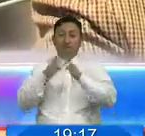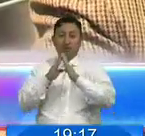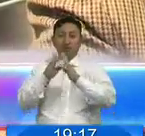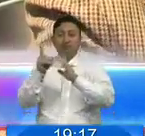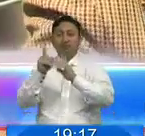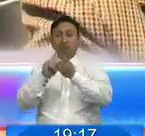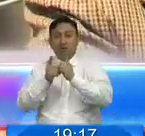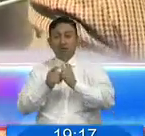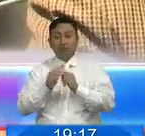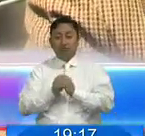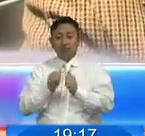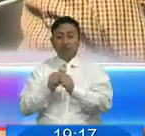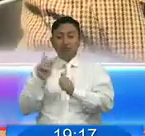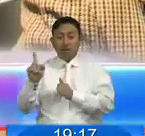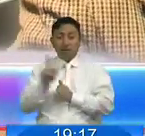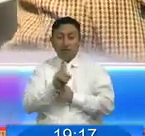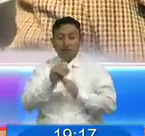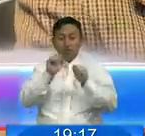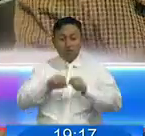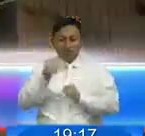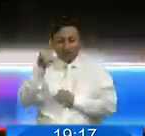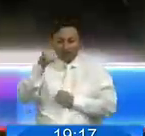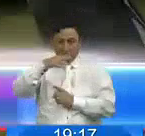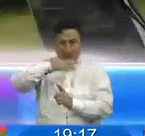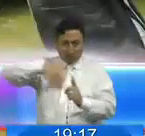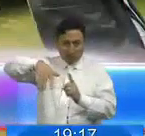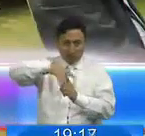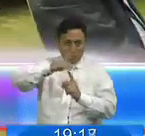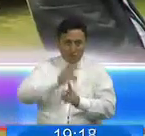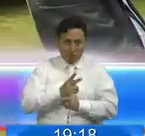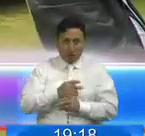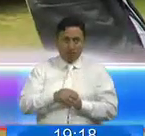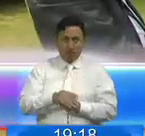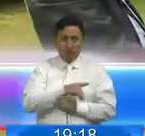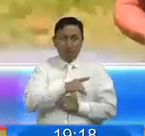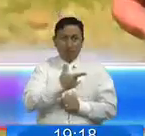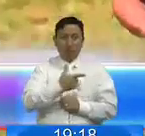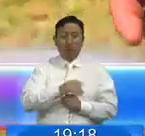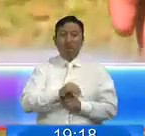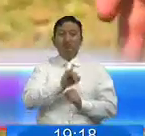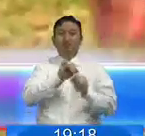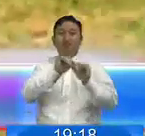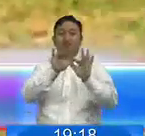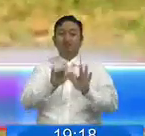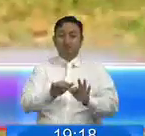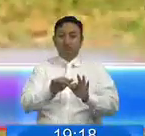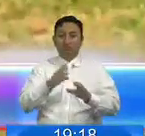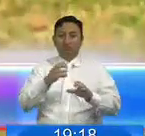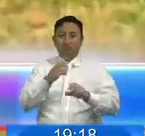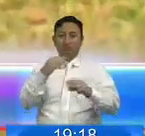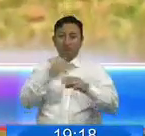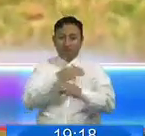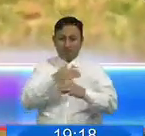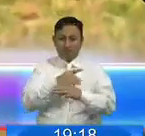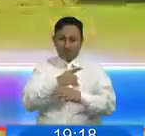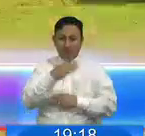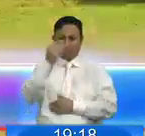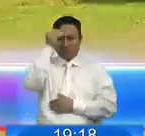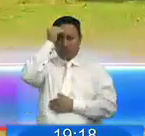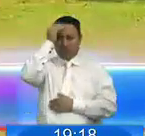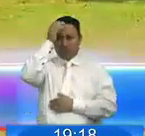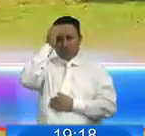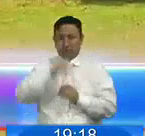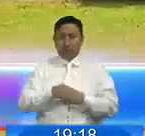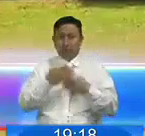haciendo que cada cual tenga conciencia de su entorno. Vaquero domina la informática y las ciencias exactas, matemáticas, ha